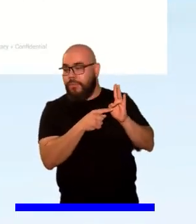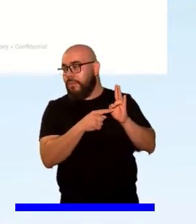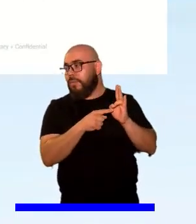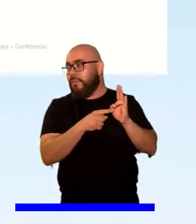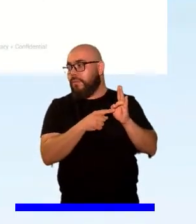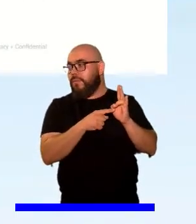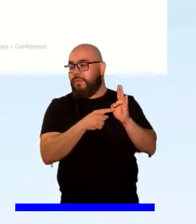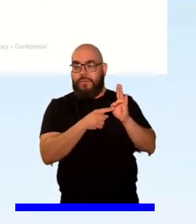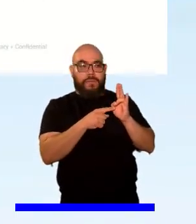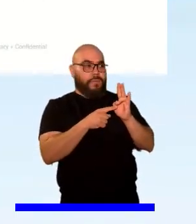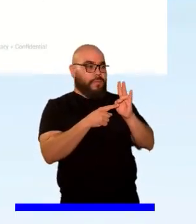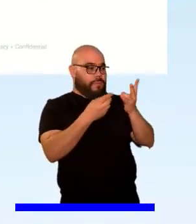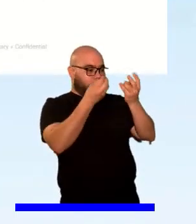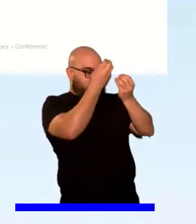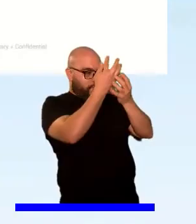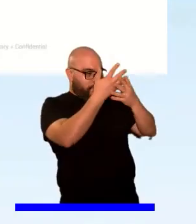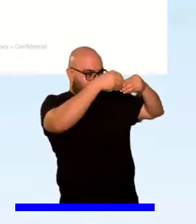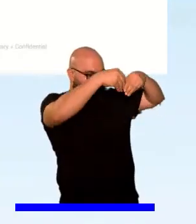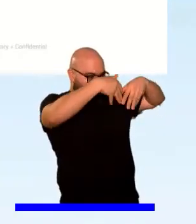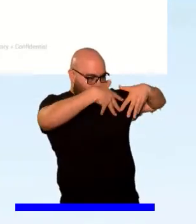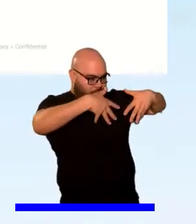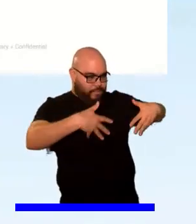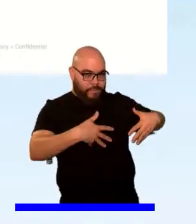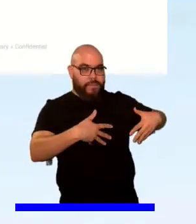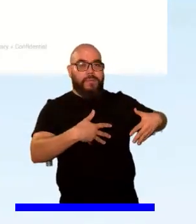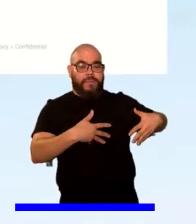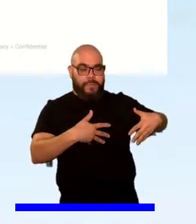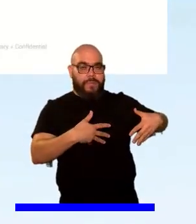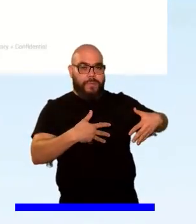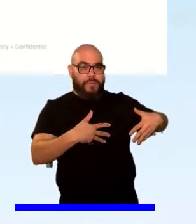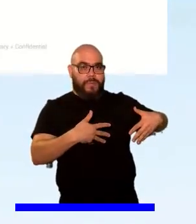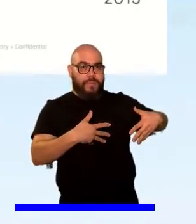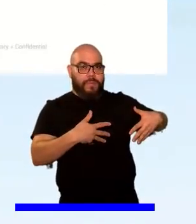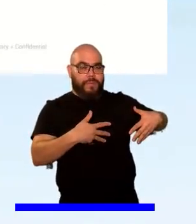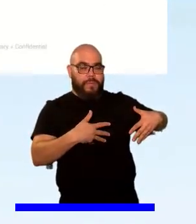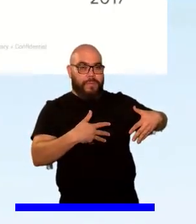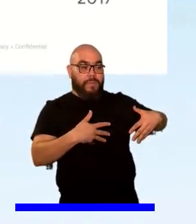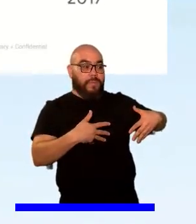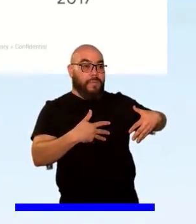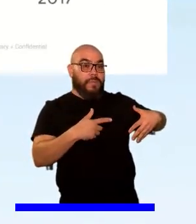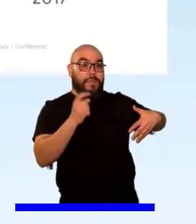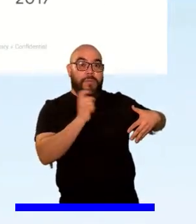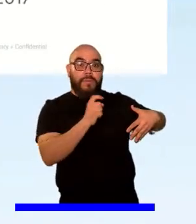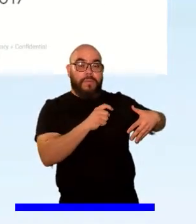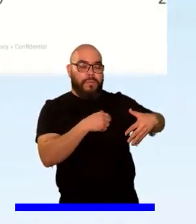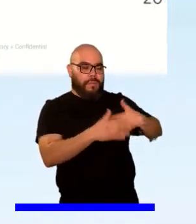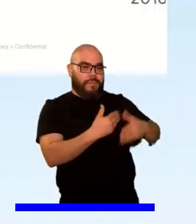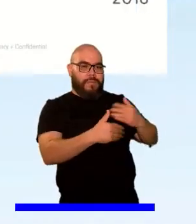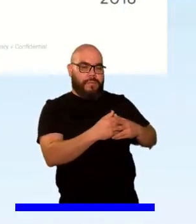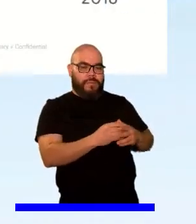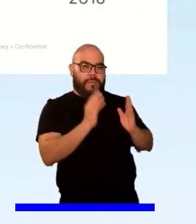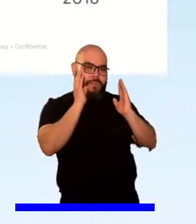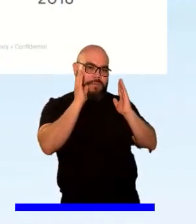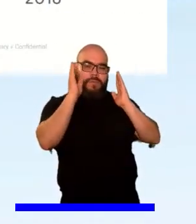bueno, una arquitectura de redes neuronales de inteligencia artificial, palabras más, palabras menos, que emula un proceso de